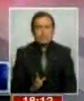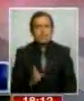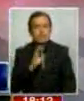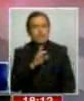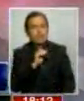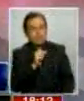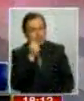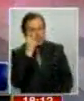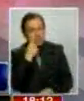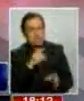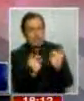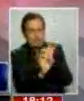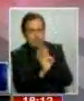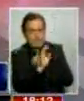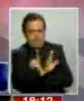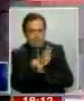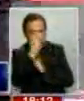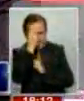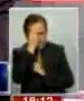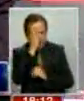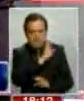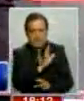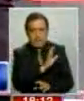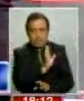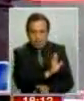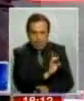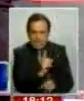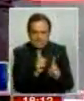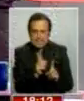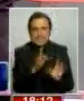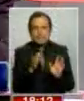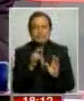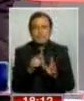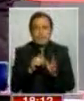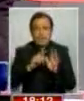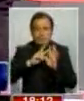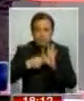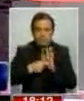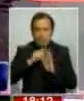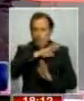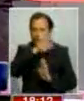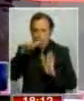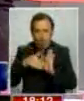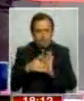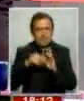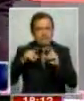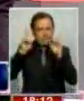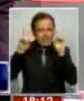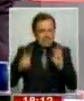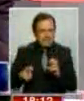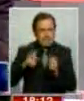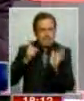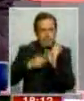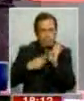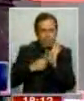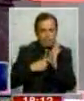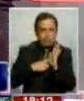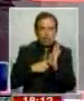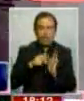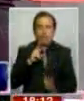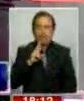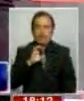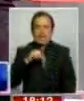pero sí. Déjame explicarte por qué no es así. Porque básicamente esta es una reforma integral. Todas las materias que tienen que ver con el impuesto a la renta